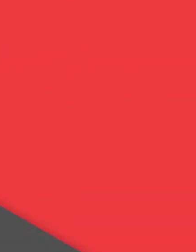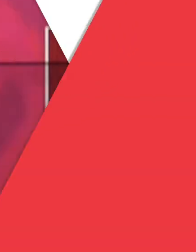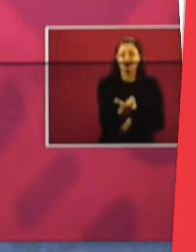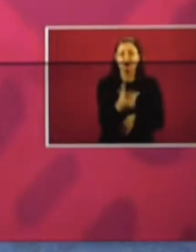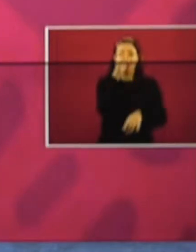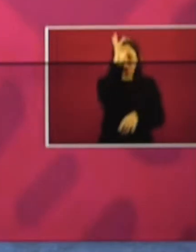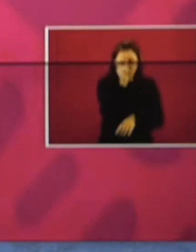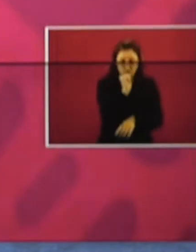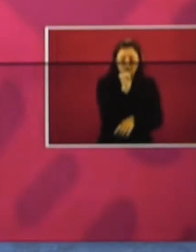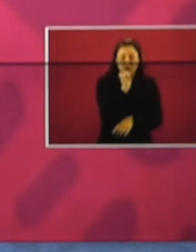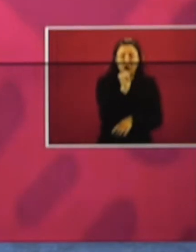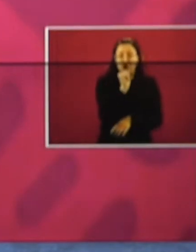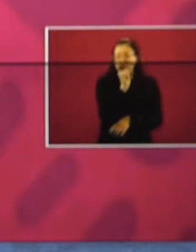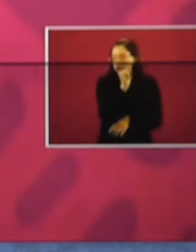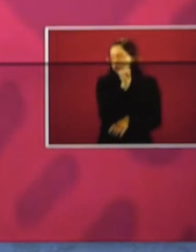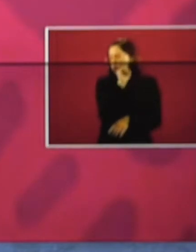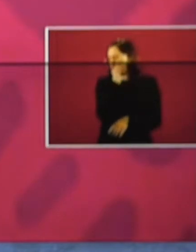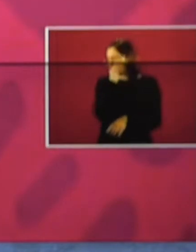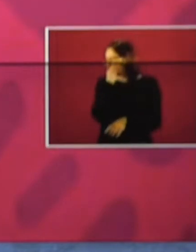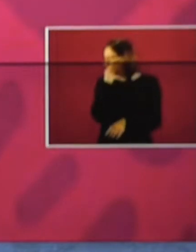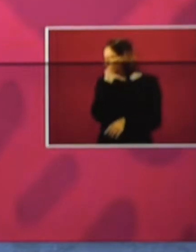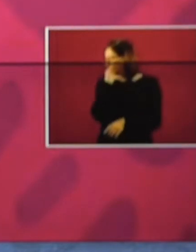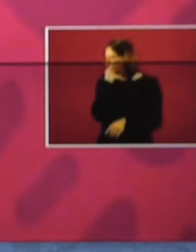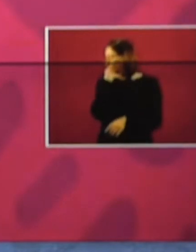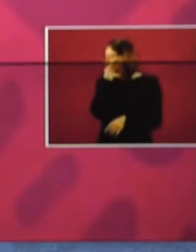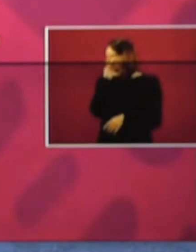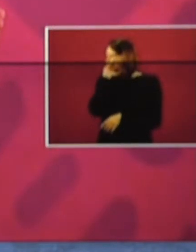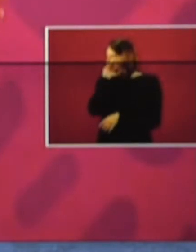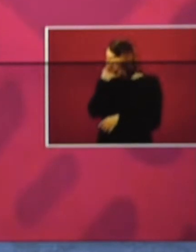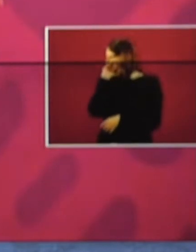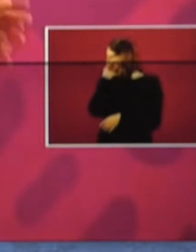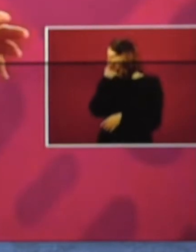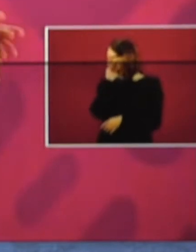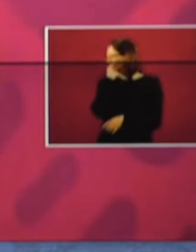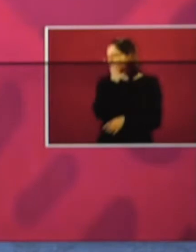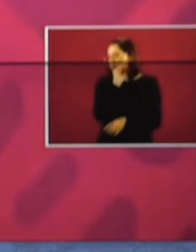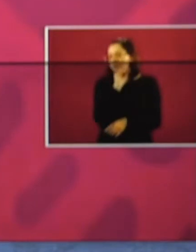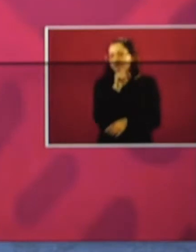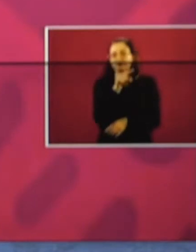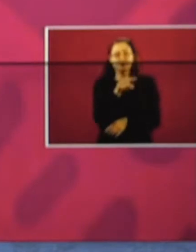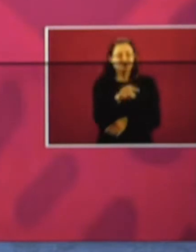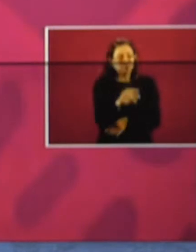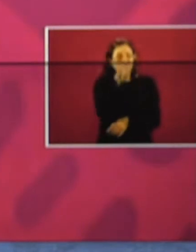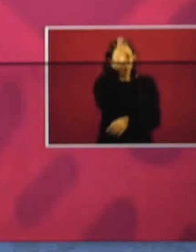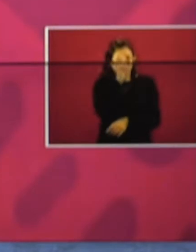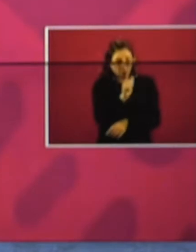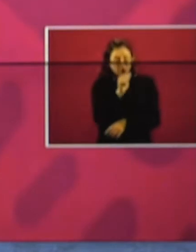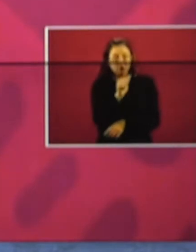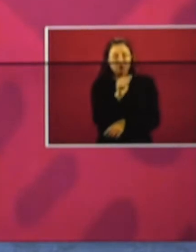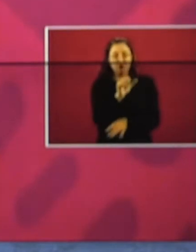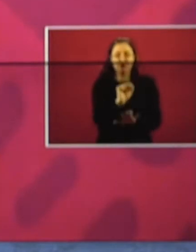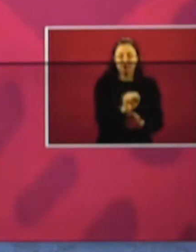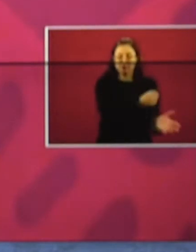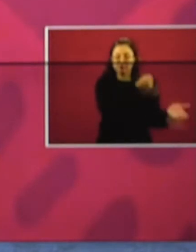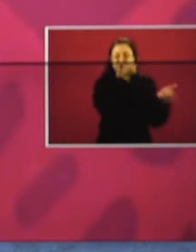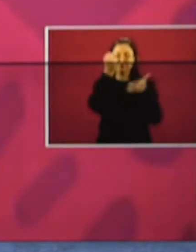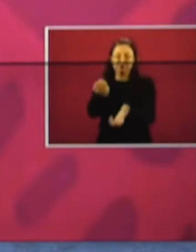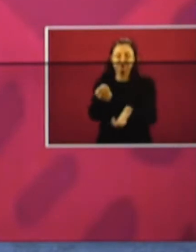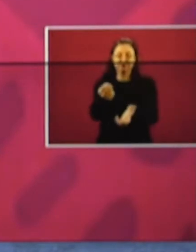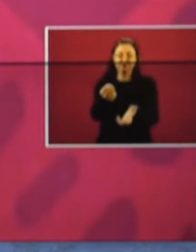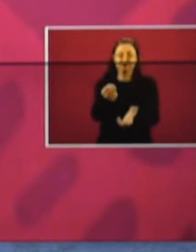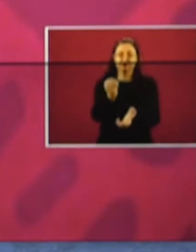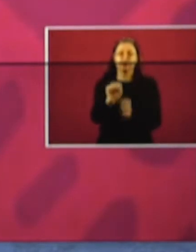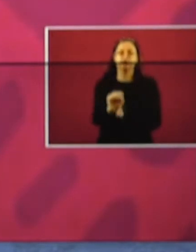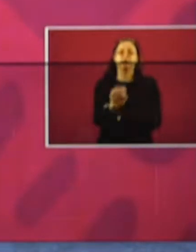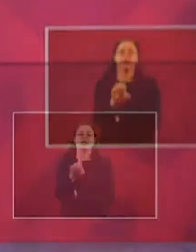y por otra parte lópez obrador informó que el próximo lunes se dará a conocer la convocatoria para la nueva universidad de